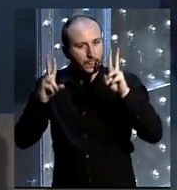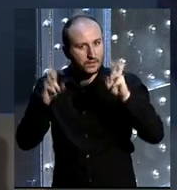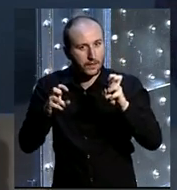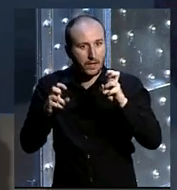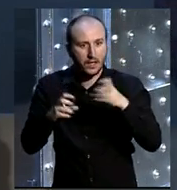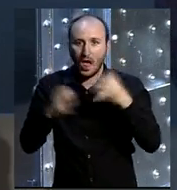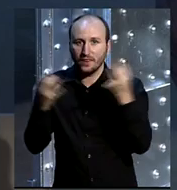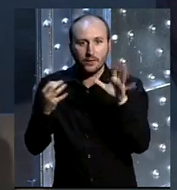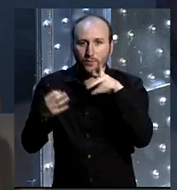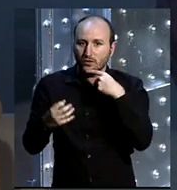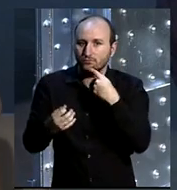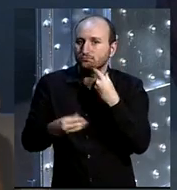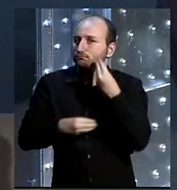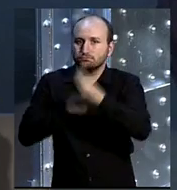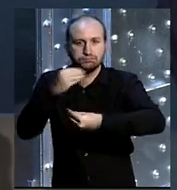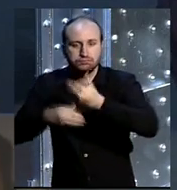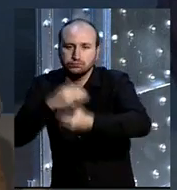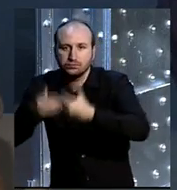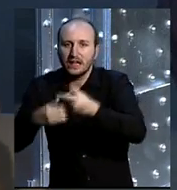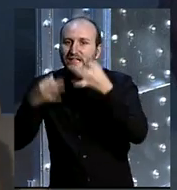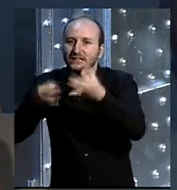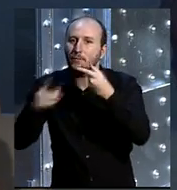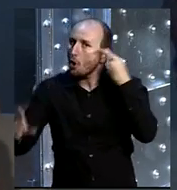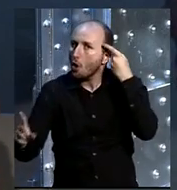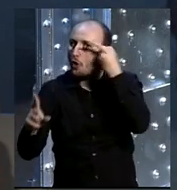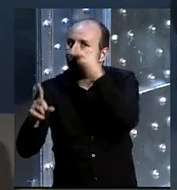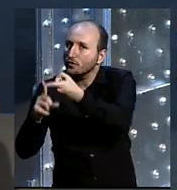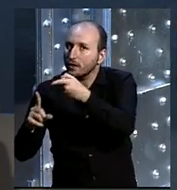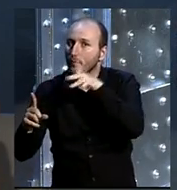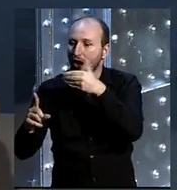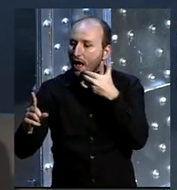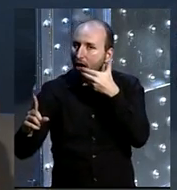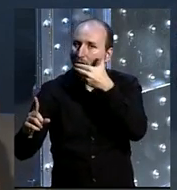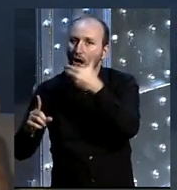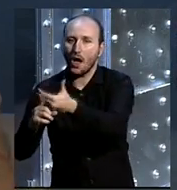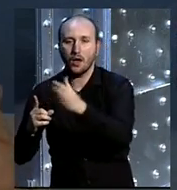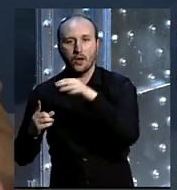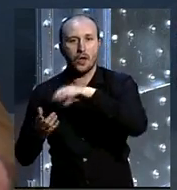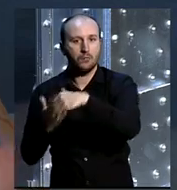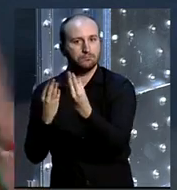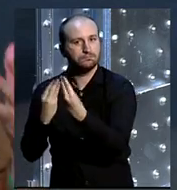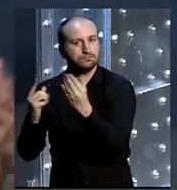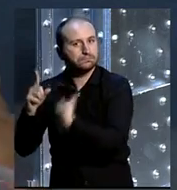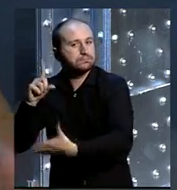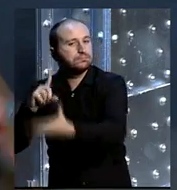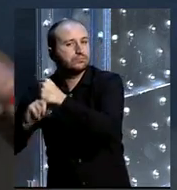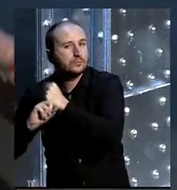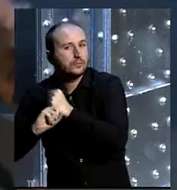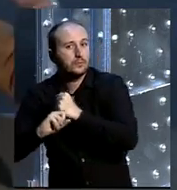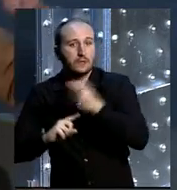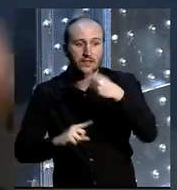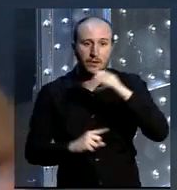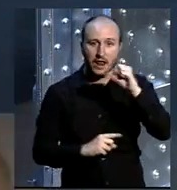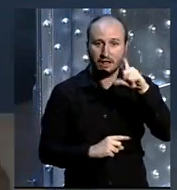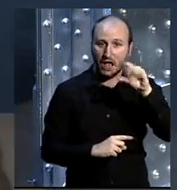hay que ser operativos, hay que tener un horizonte, digamos, de resolverlo eficazmente y también, como decía Carlos,